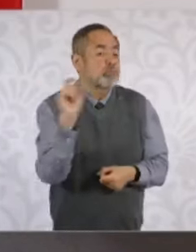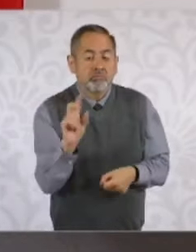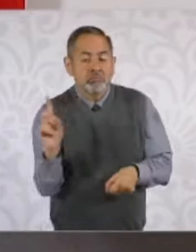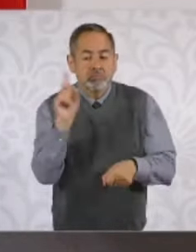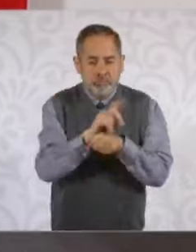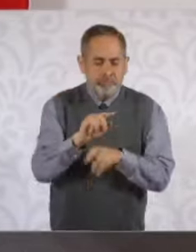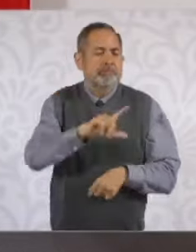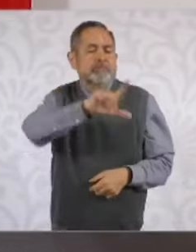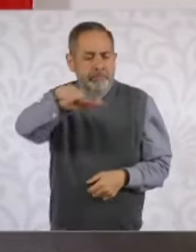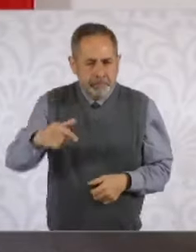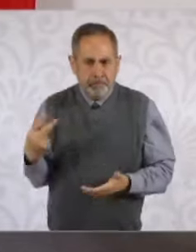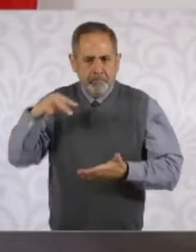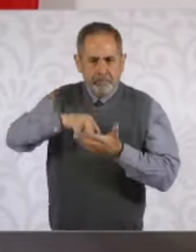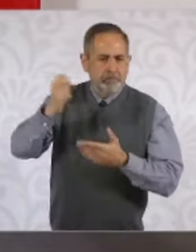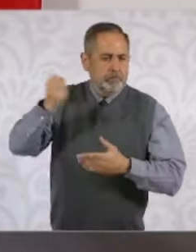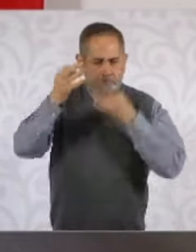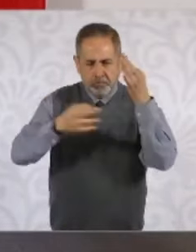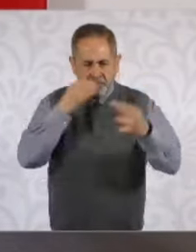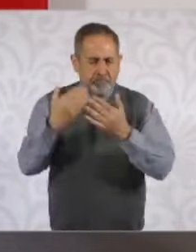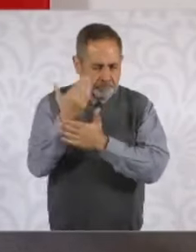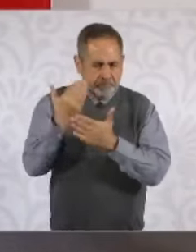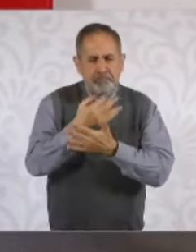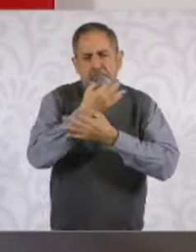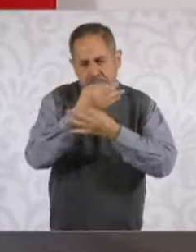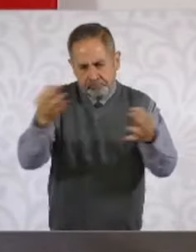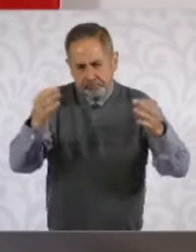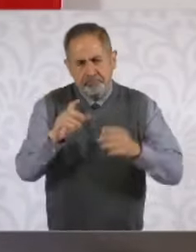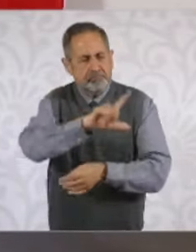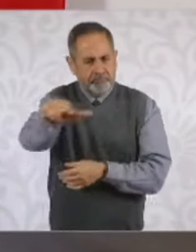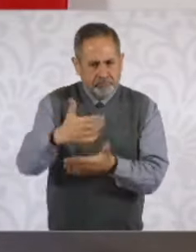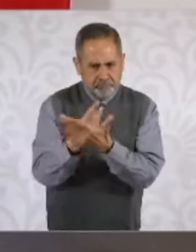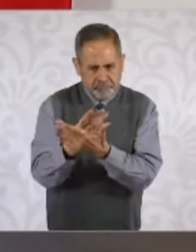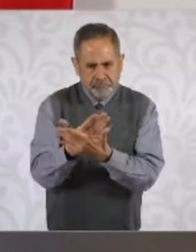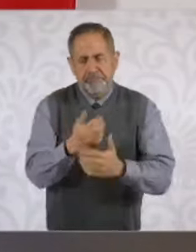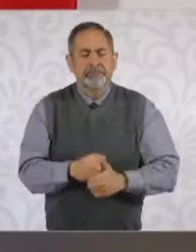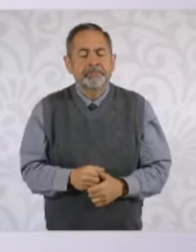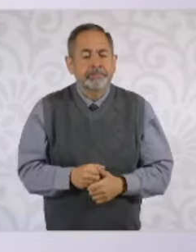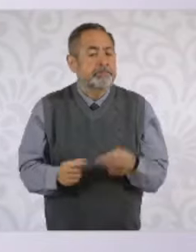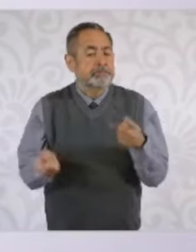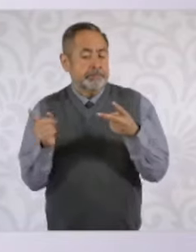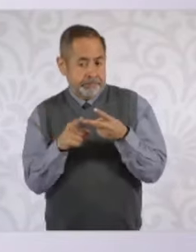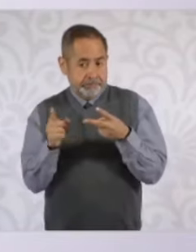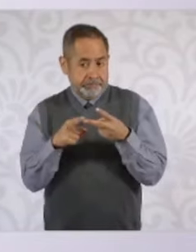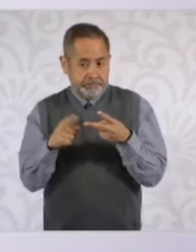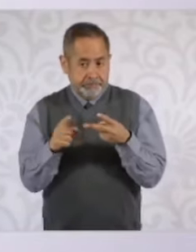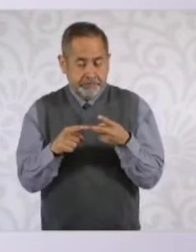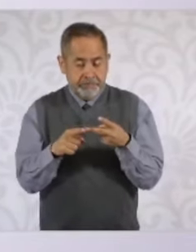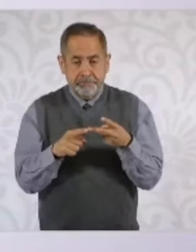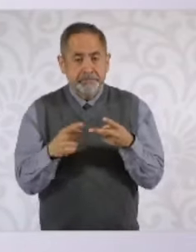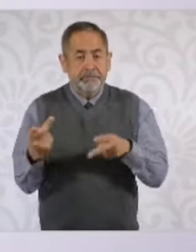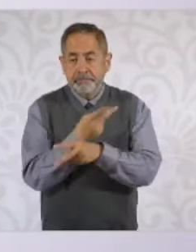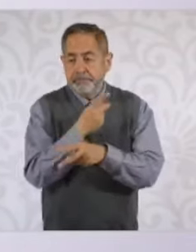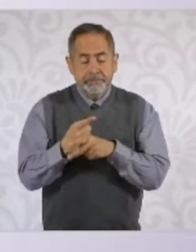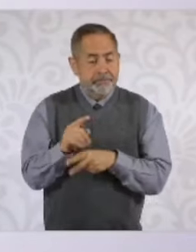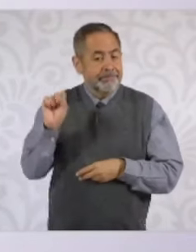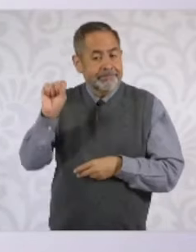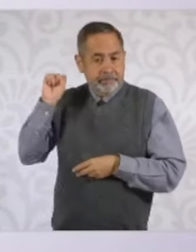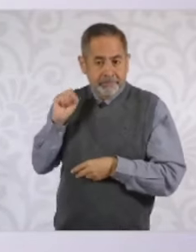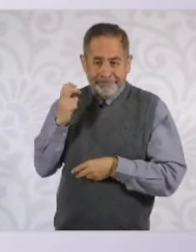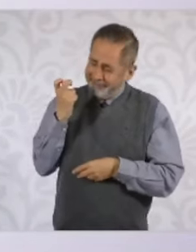también aquí en la mañanera. Segundo, el fin de semana lo que se hizo es